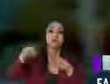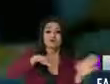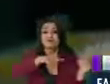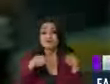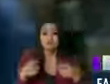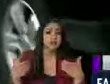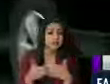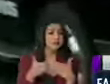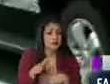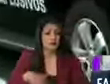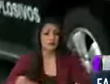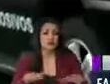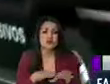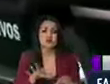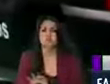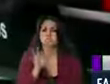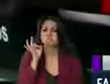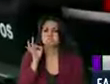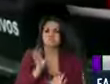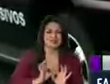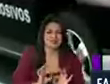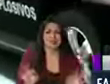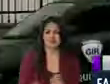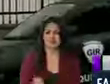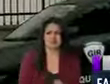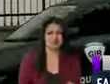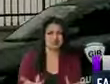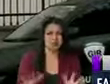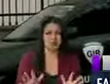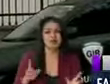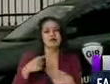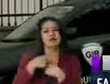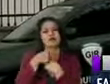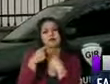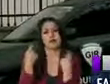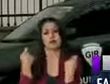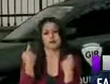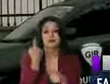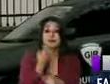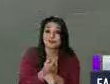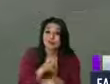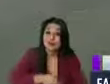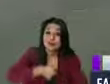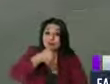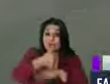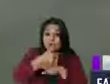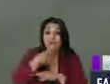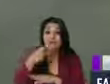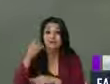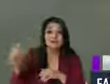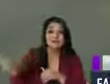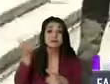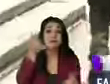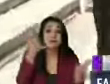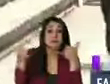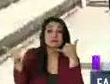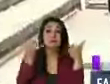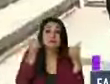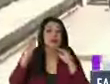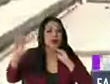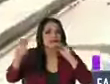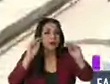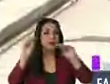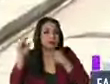equipo logístico, no se ha detectado ningún artefacto explosivo, por lo que las autoridades presumen que muchas de las llamadas alertando